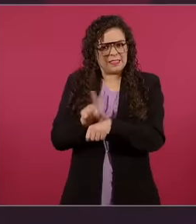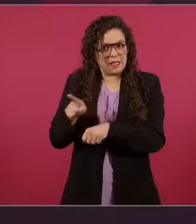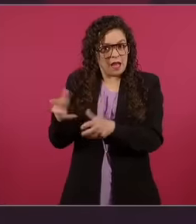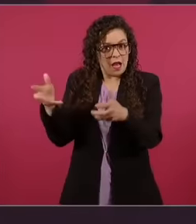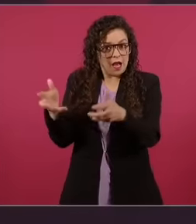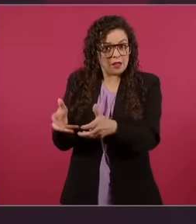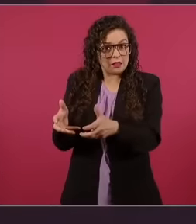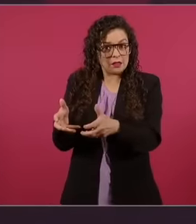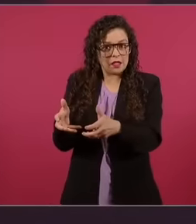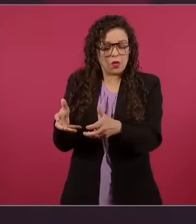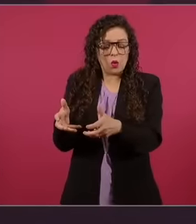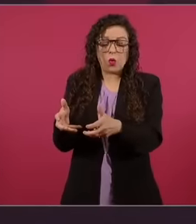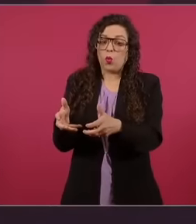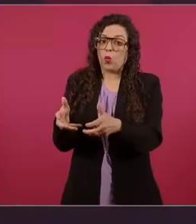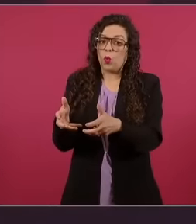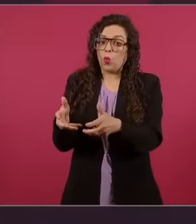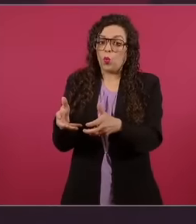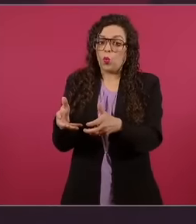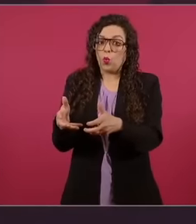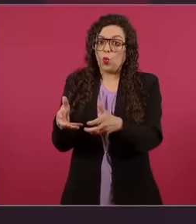un intento